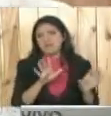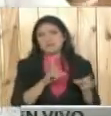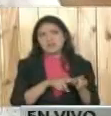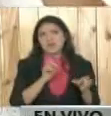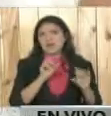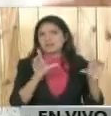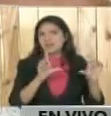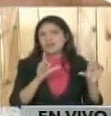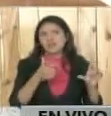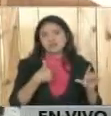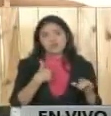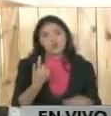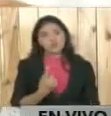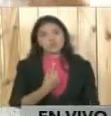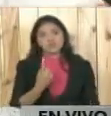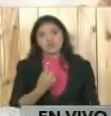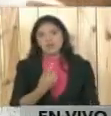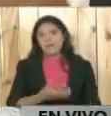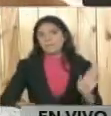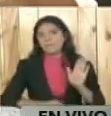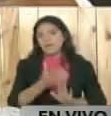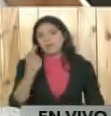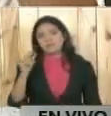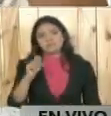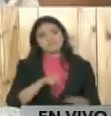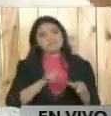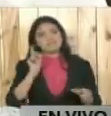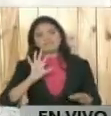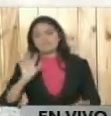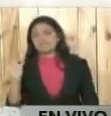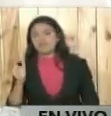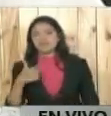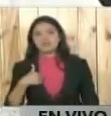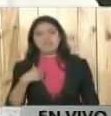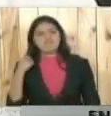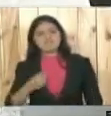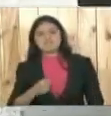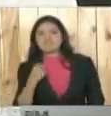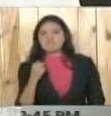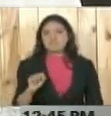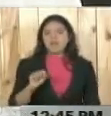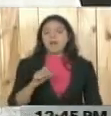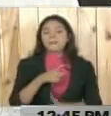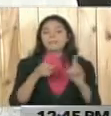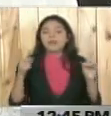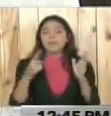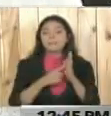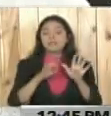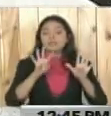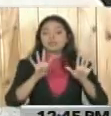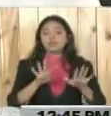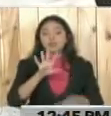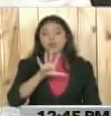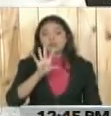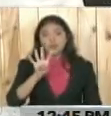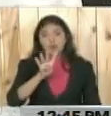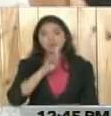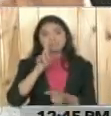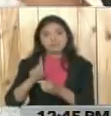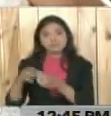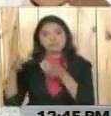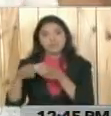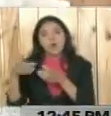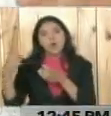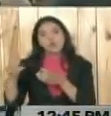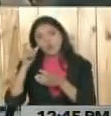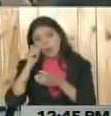de televisión, yo simplemente me voy de la banda, porque él era muy irreverente. Y en el año 1954 se une a Rafael